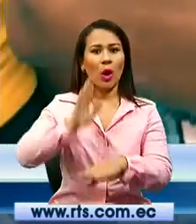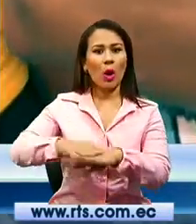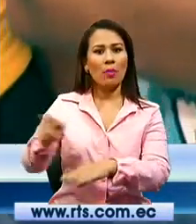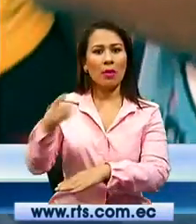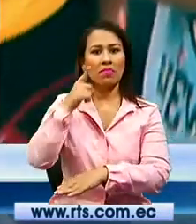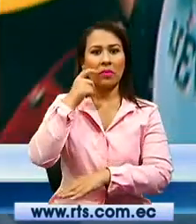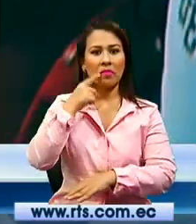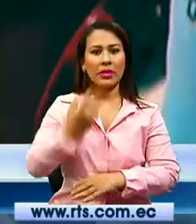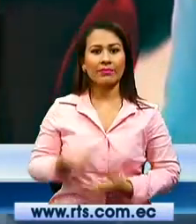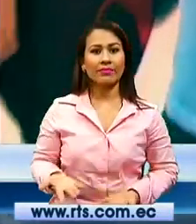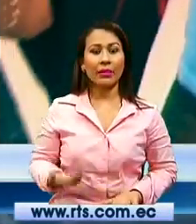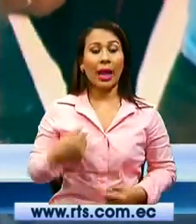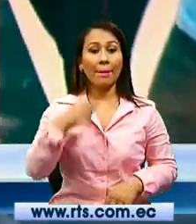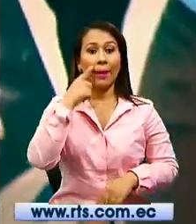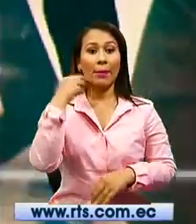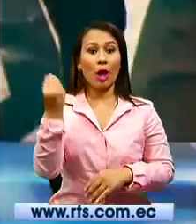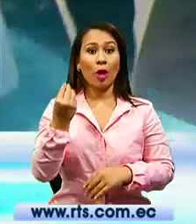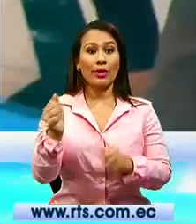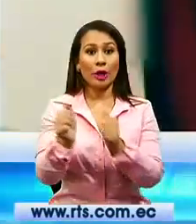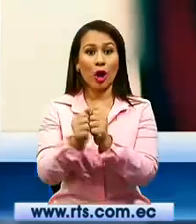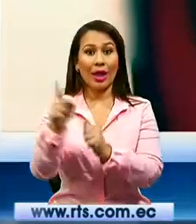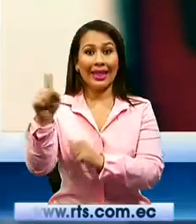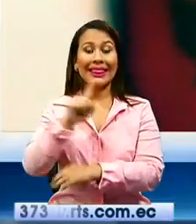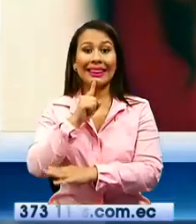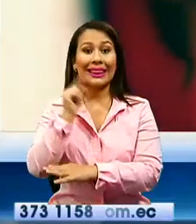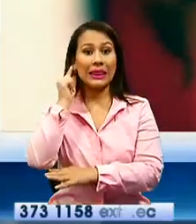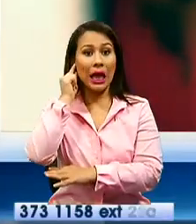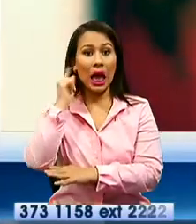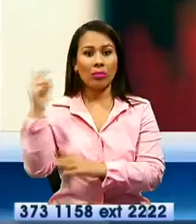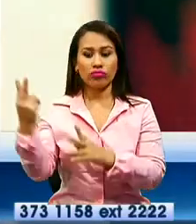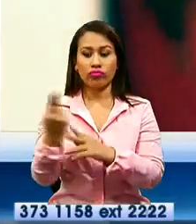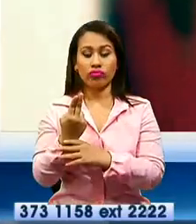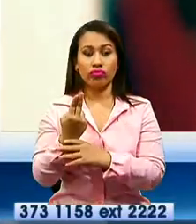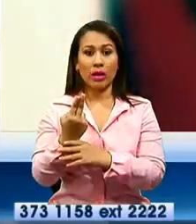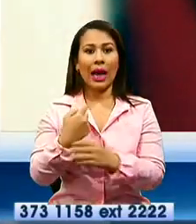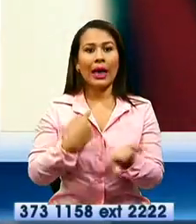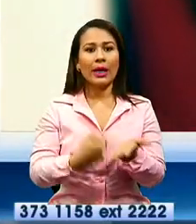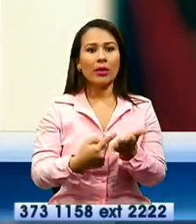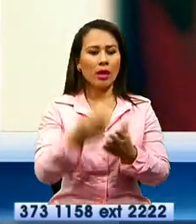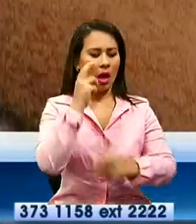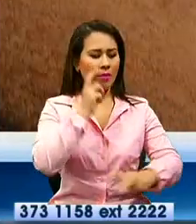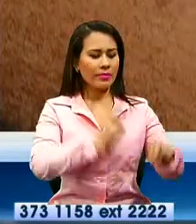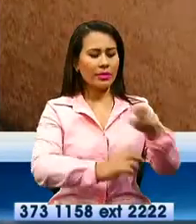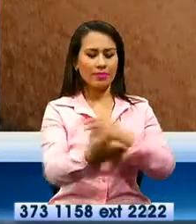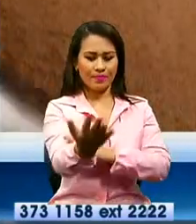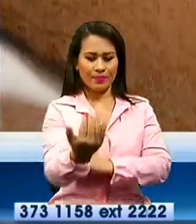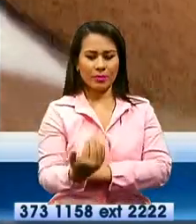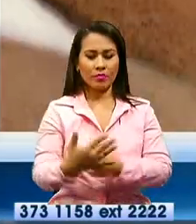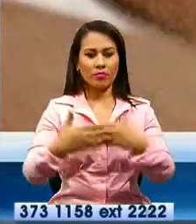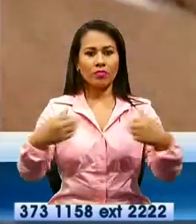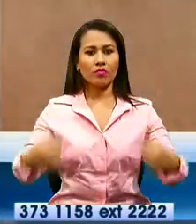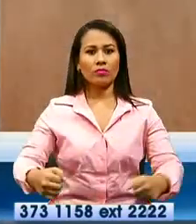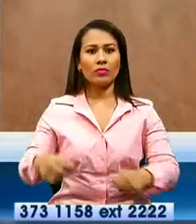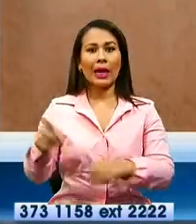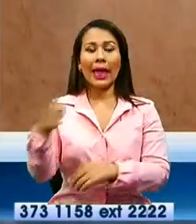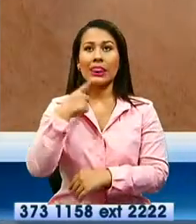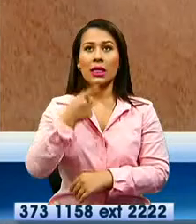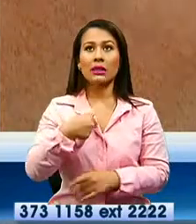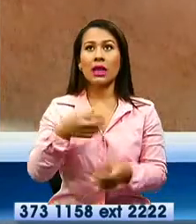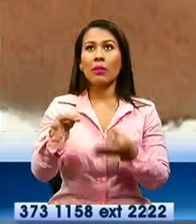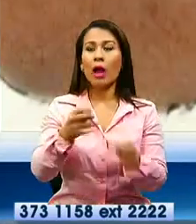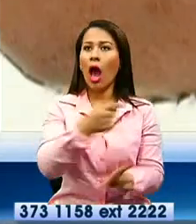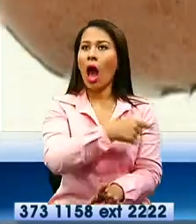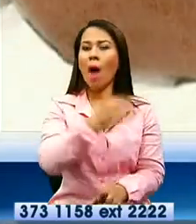de la joven, junto a una tía de ella, fueron detenidos para investigar el caso. Ellos se defienden expresando que la